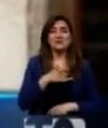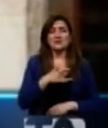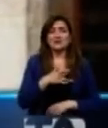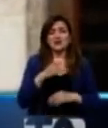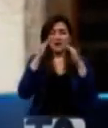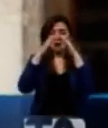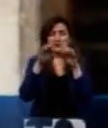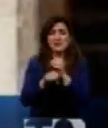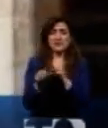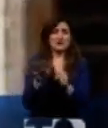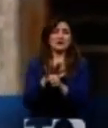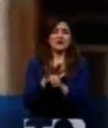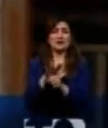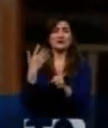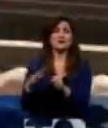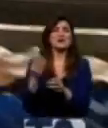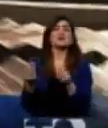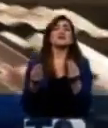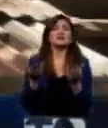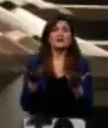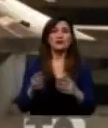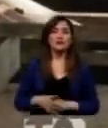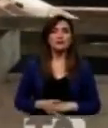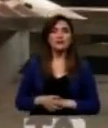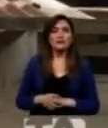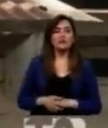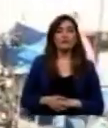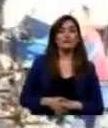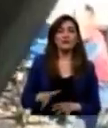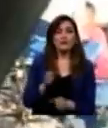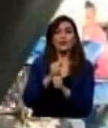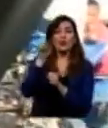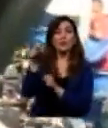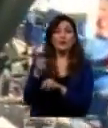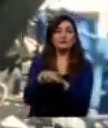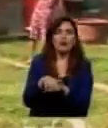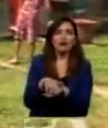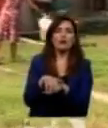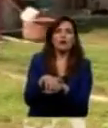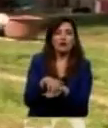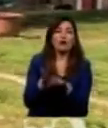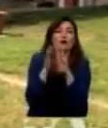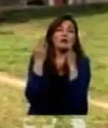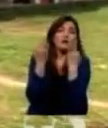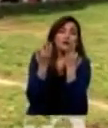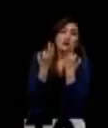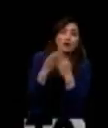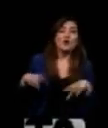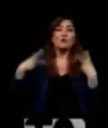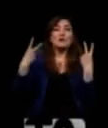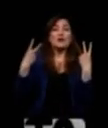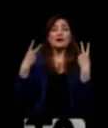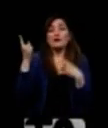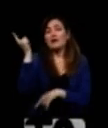casita todita está dañada, pero ¿qué se va a hacer? La recuperación es muy lenta y muchas familias siguen viviendo